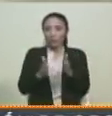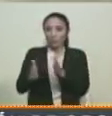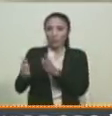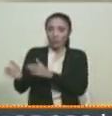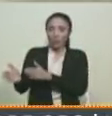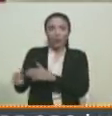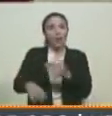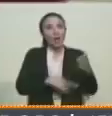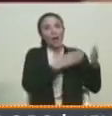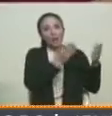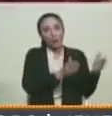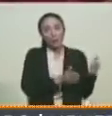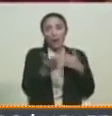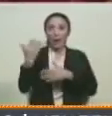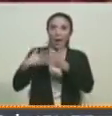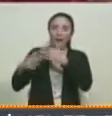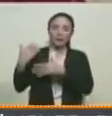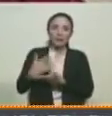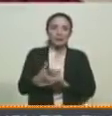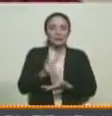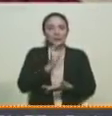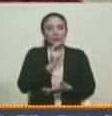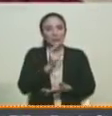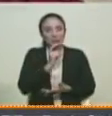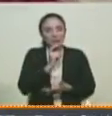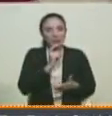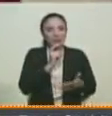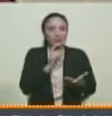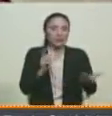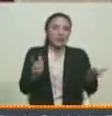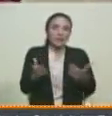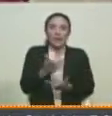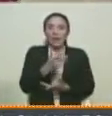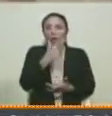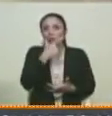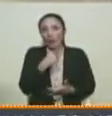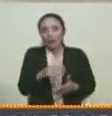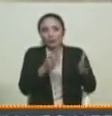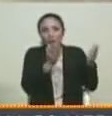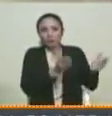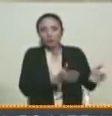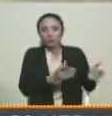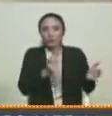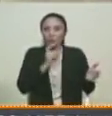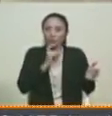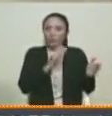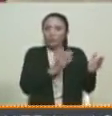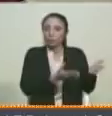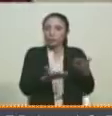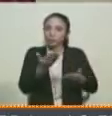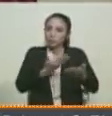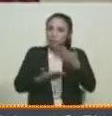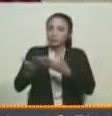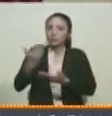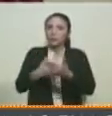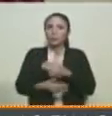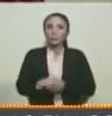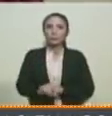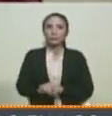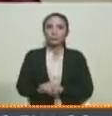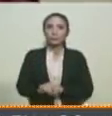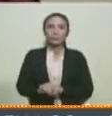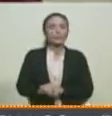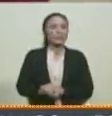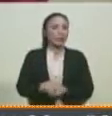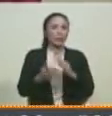las etapas de vacas gordas, para llamarla de alguna manera, en las etapas de vacas gordas, la distribución de la riqueza para los